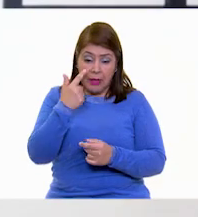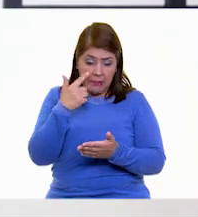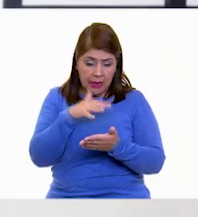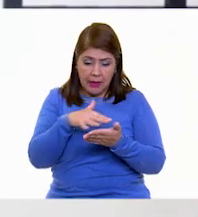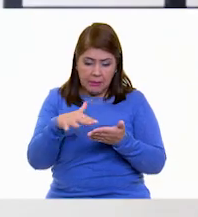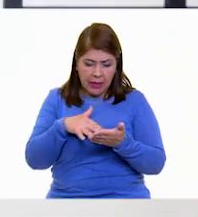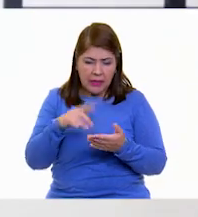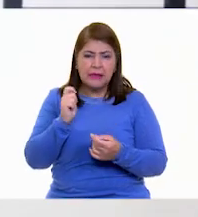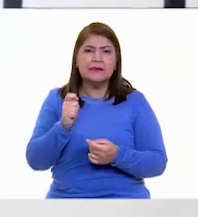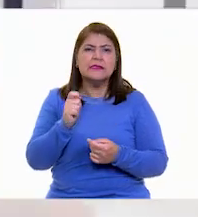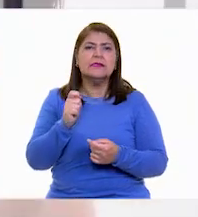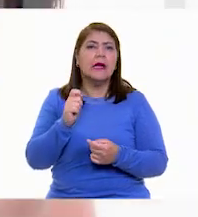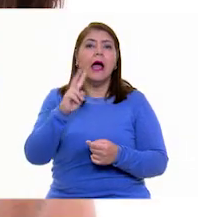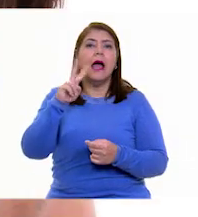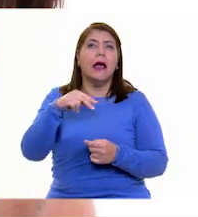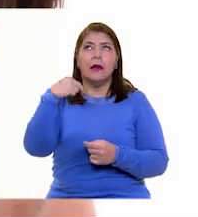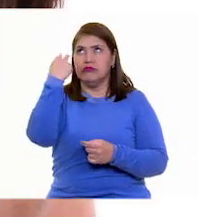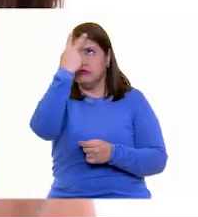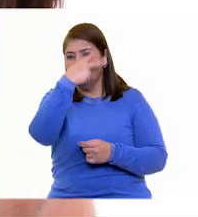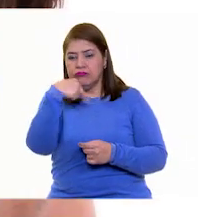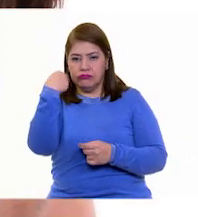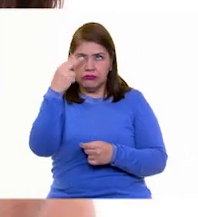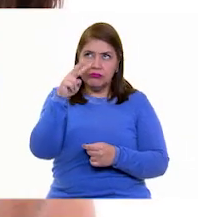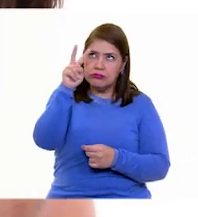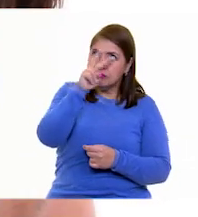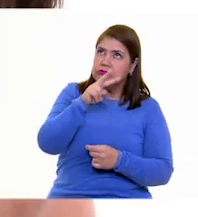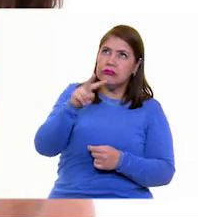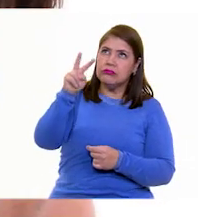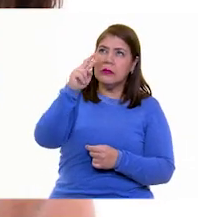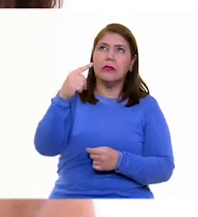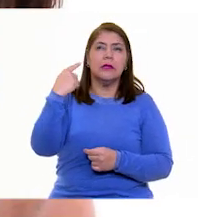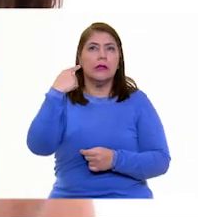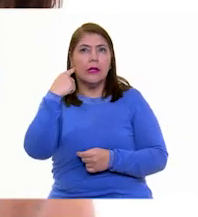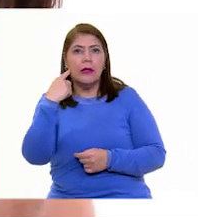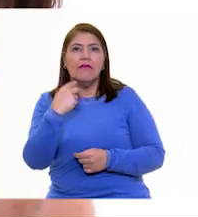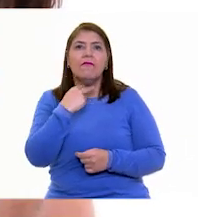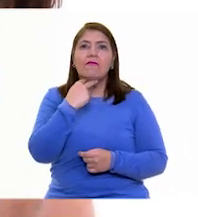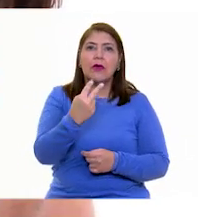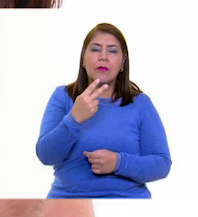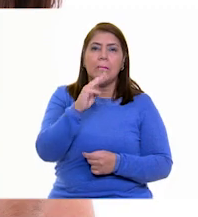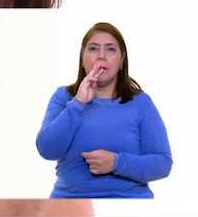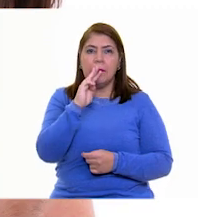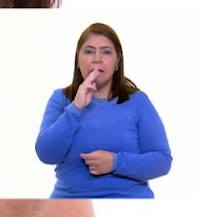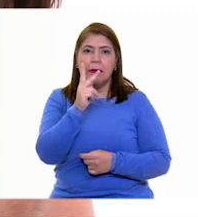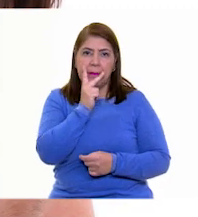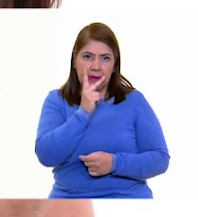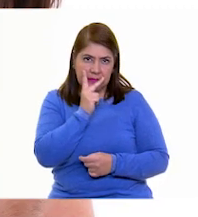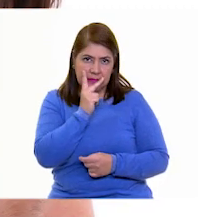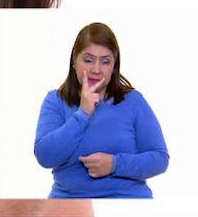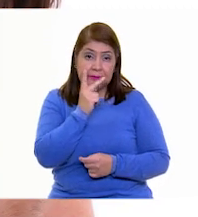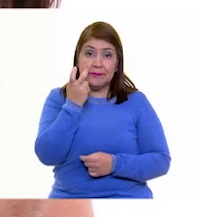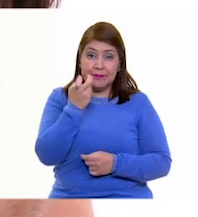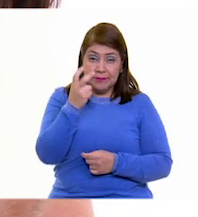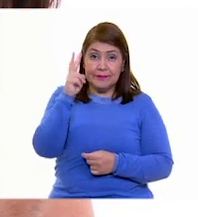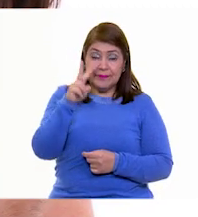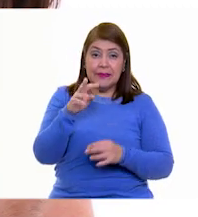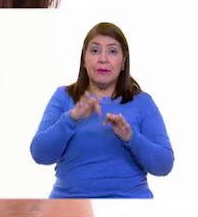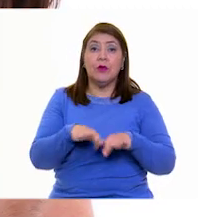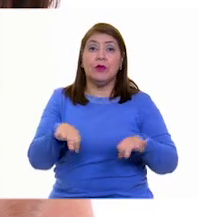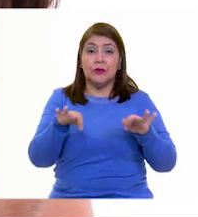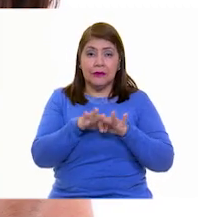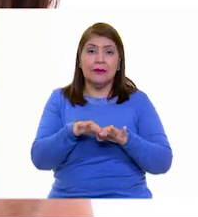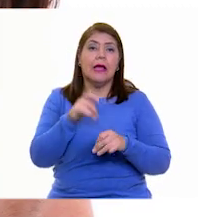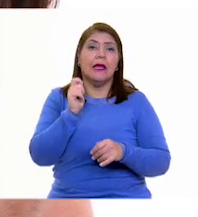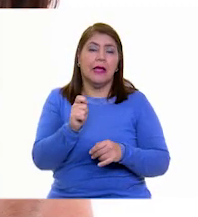el rostro de mamá y la voz de mamá y de papá. Es importante favorecer